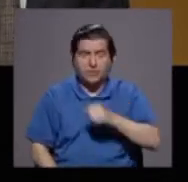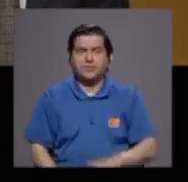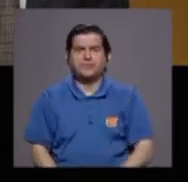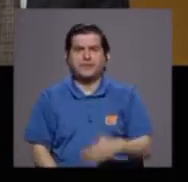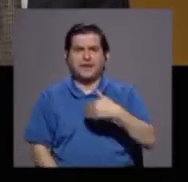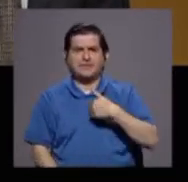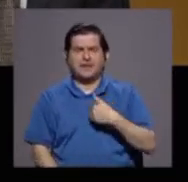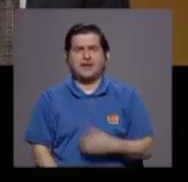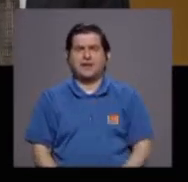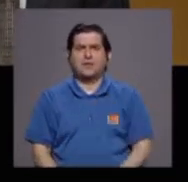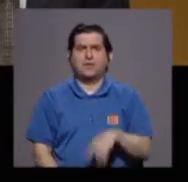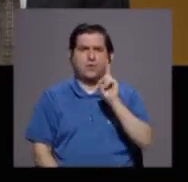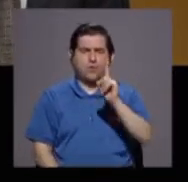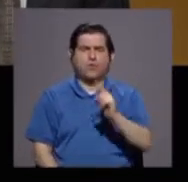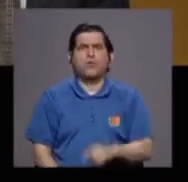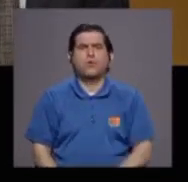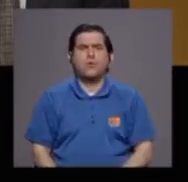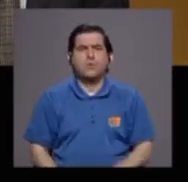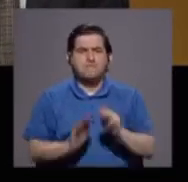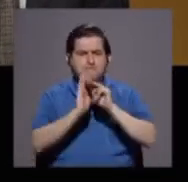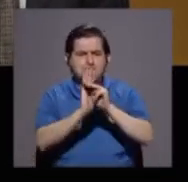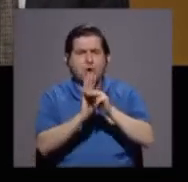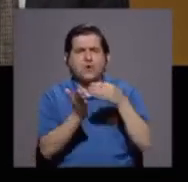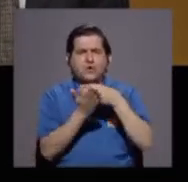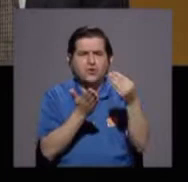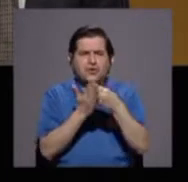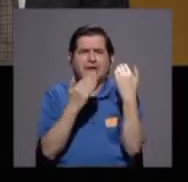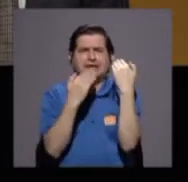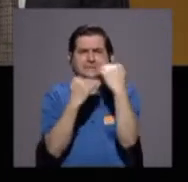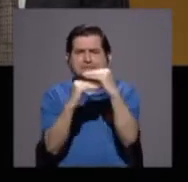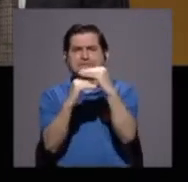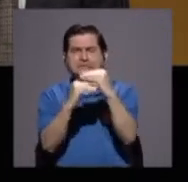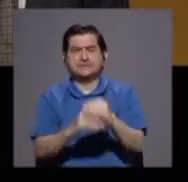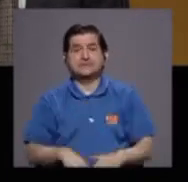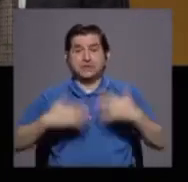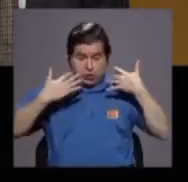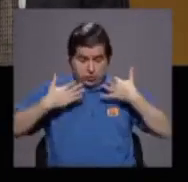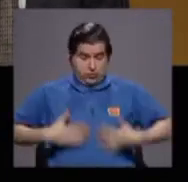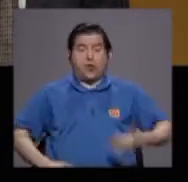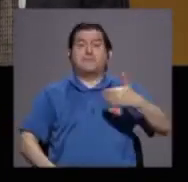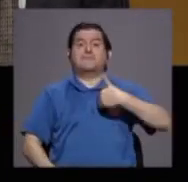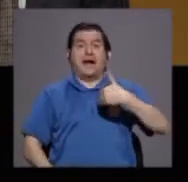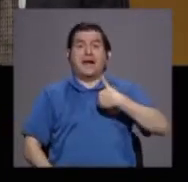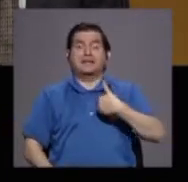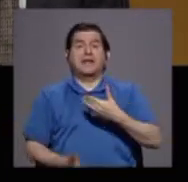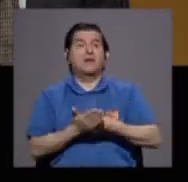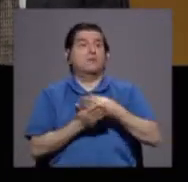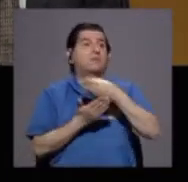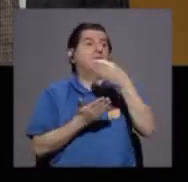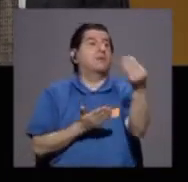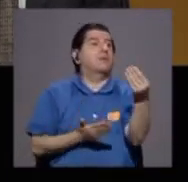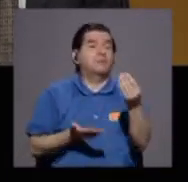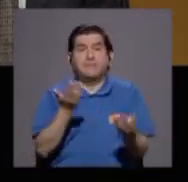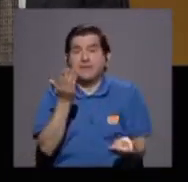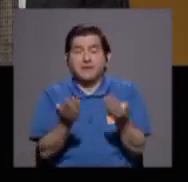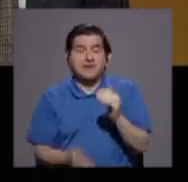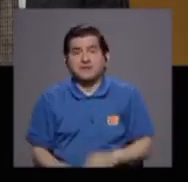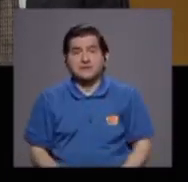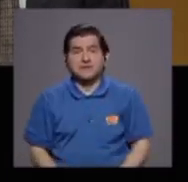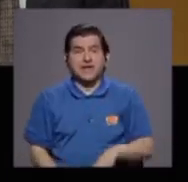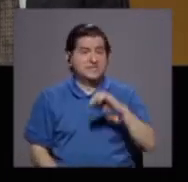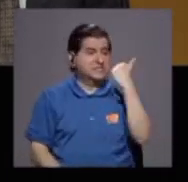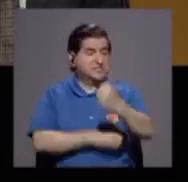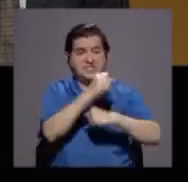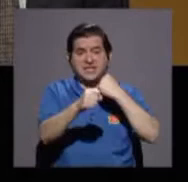tengo un patrón de consumo muy limitado. La ropa que yo tengo es la que compré hace